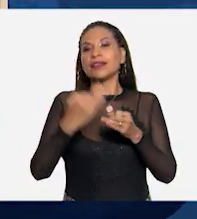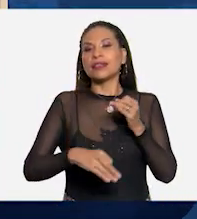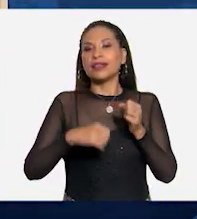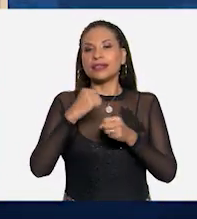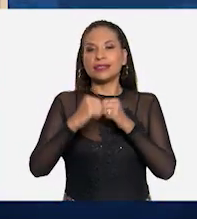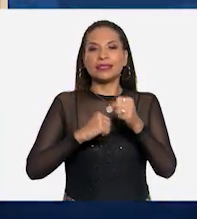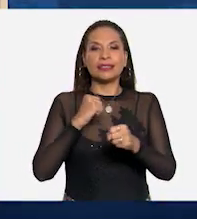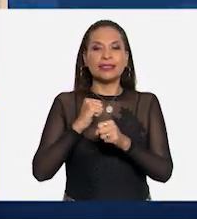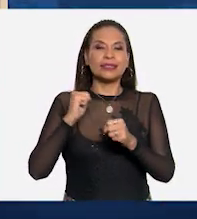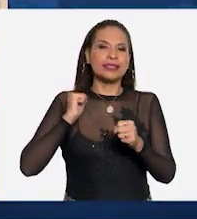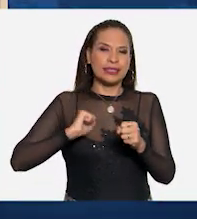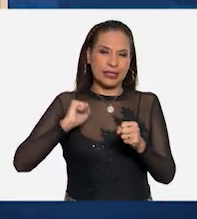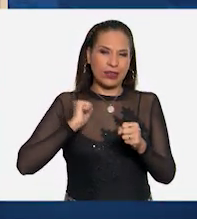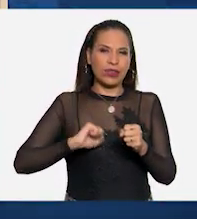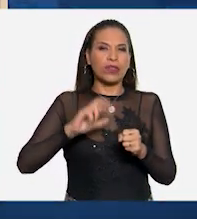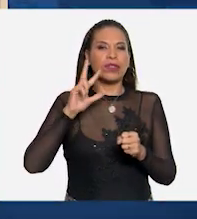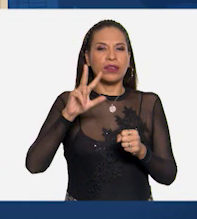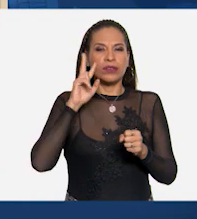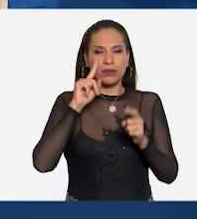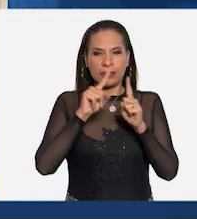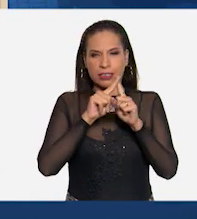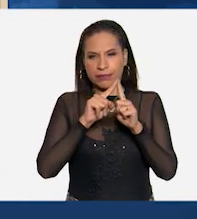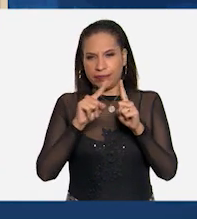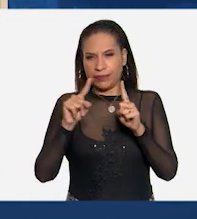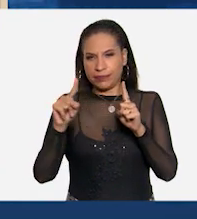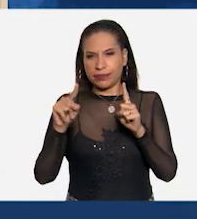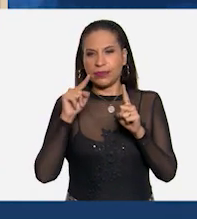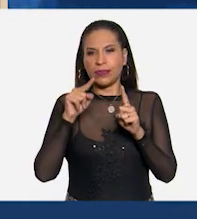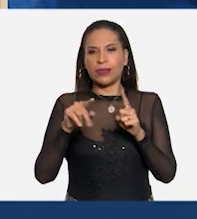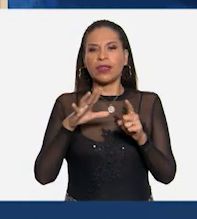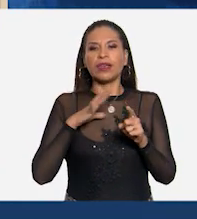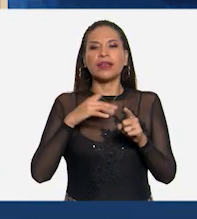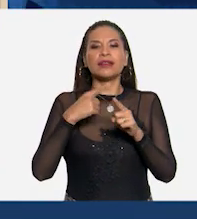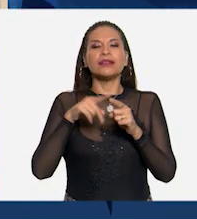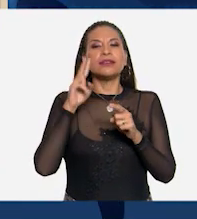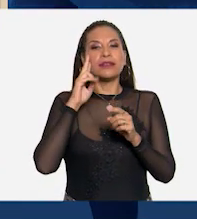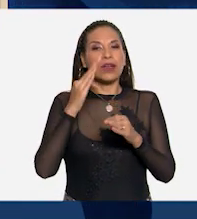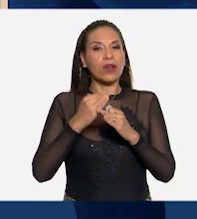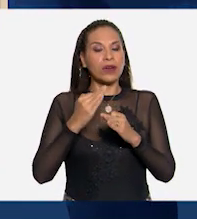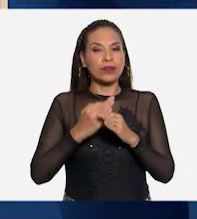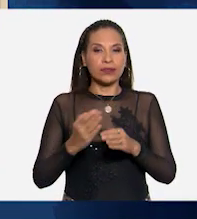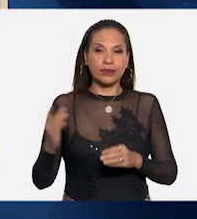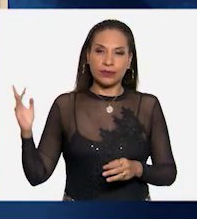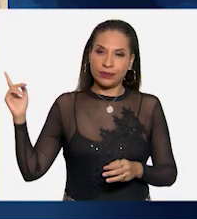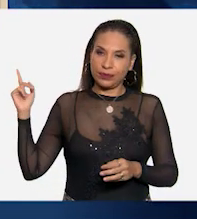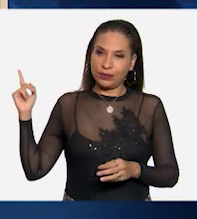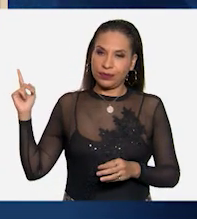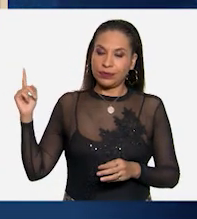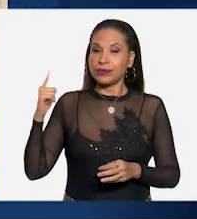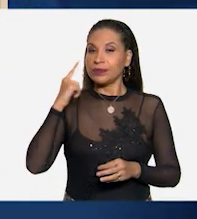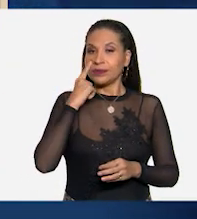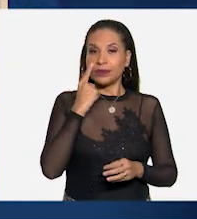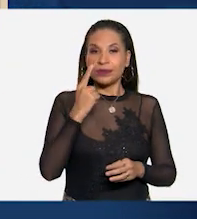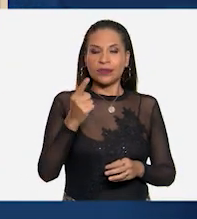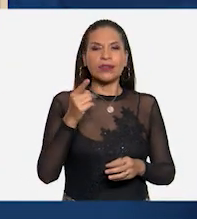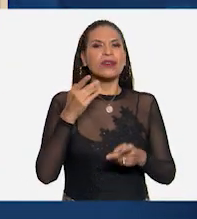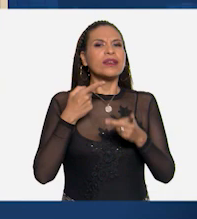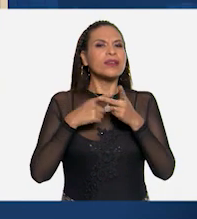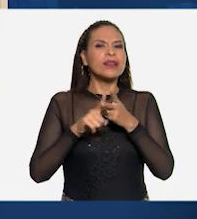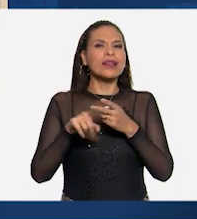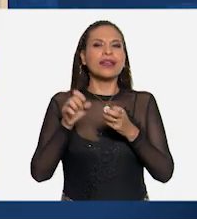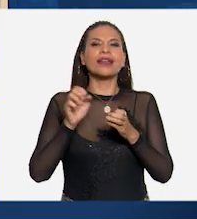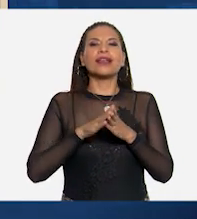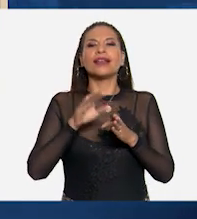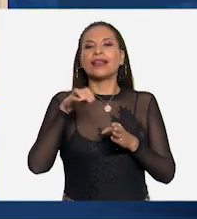siglo XVIII. Y si observan la línea del tiempo que aparece en su pantalla, podrán darse cuenta que el inicio de la